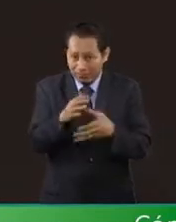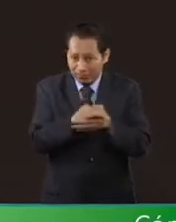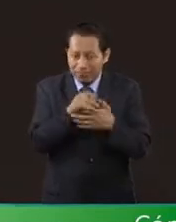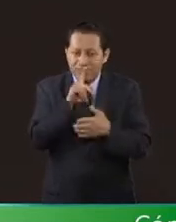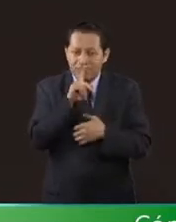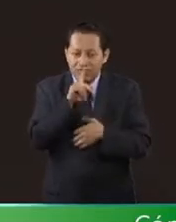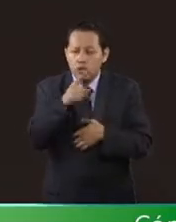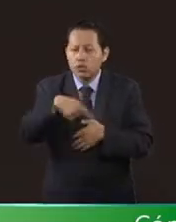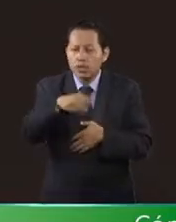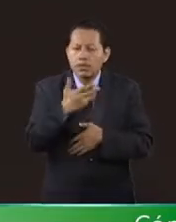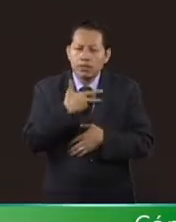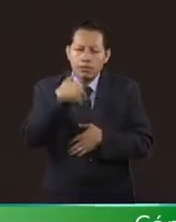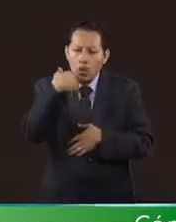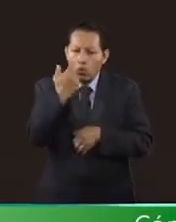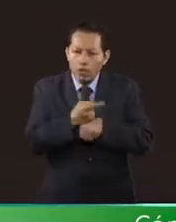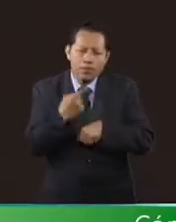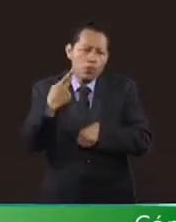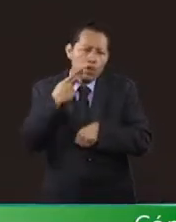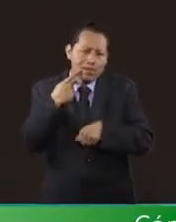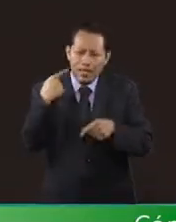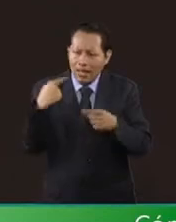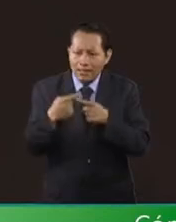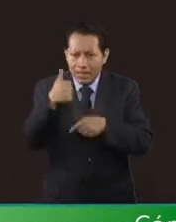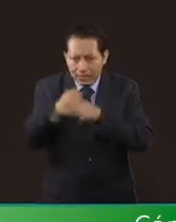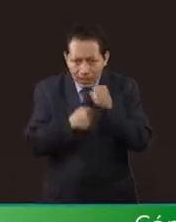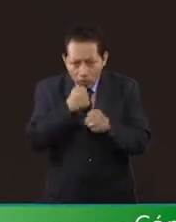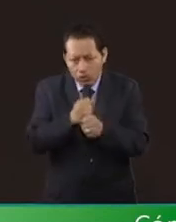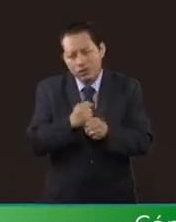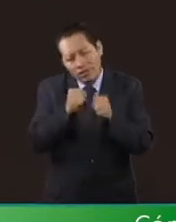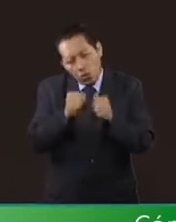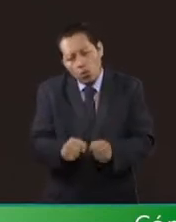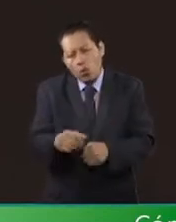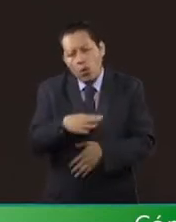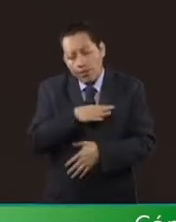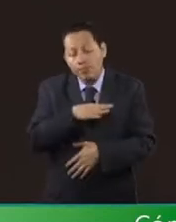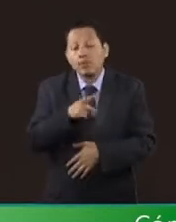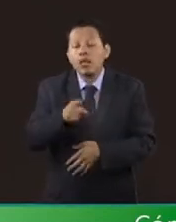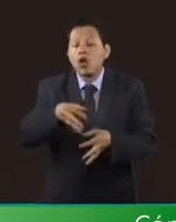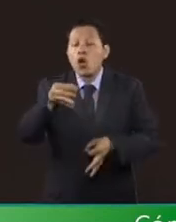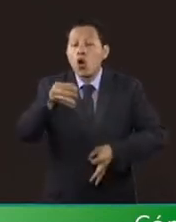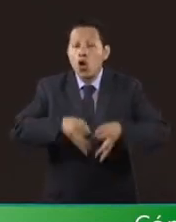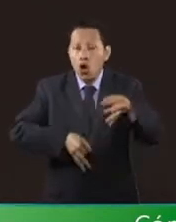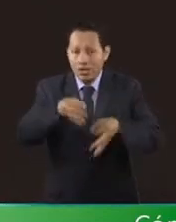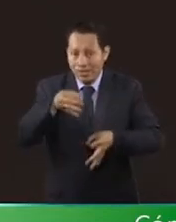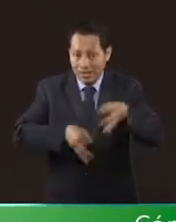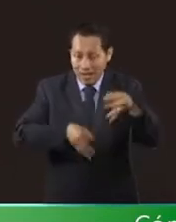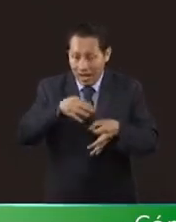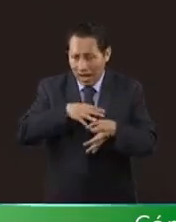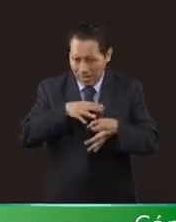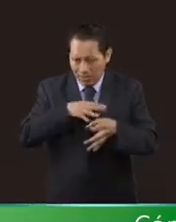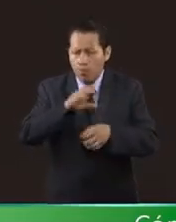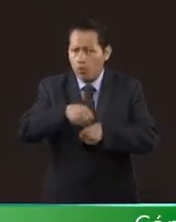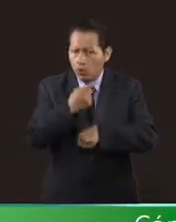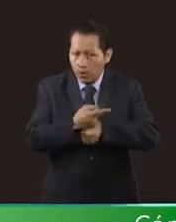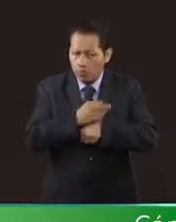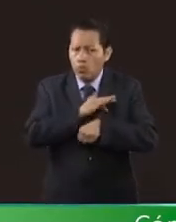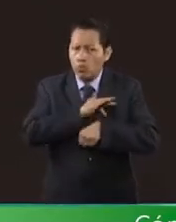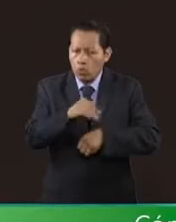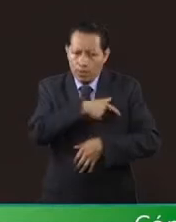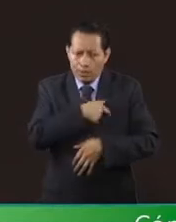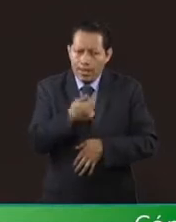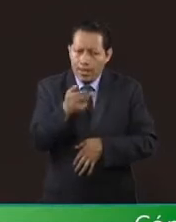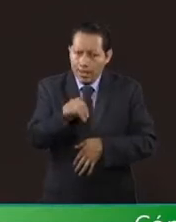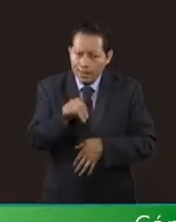tenido voluntad política en estos 6 años, lo hubieran hecho. La Corte tenía la posibilidad de regresar a la Guardia